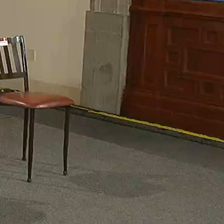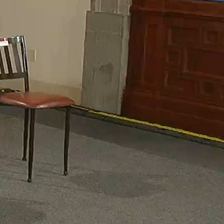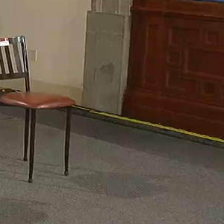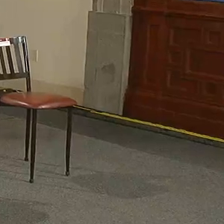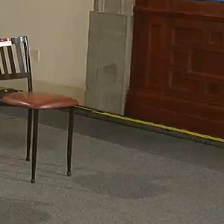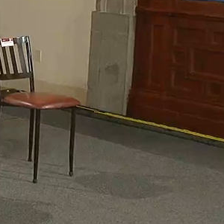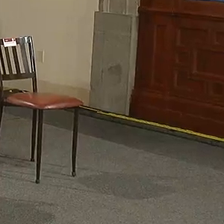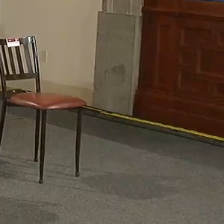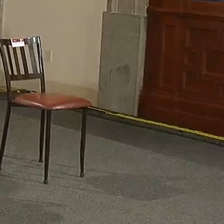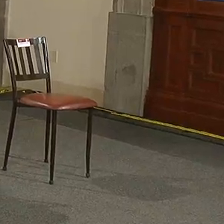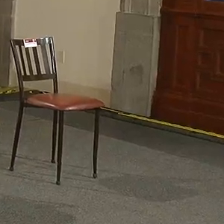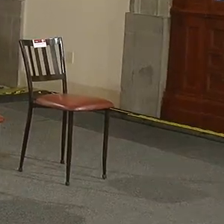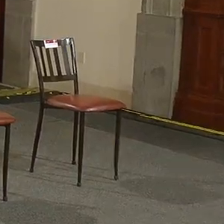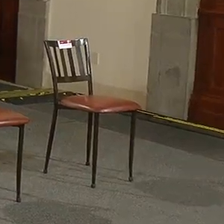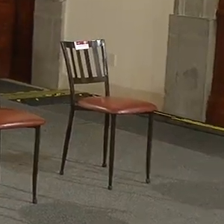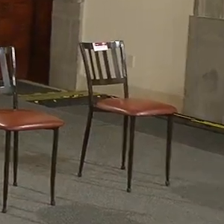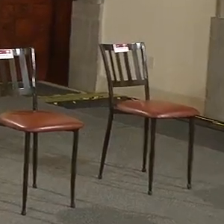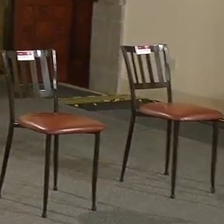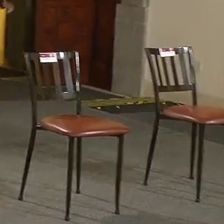Gracias.